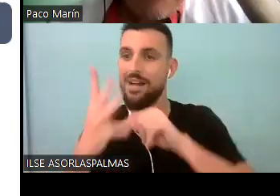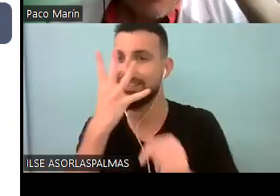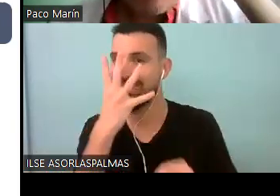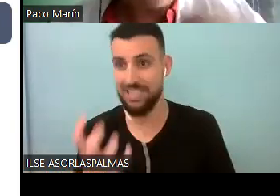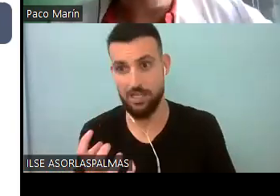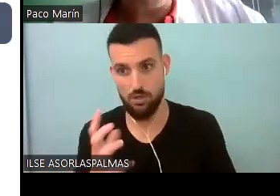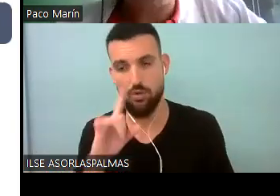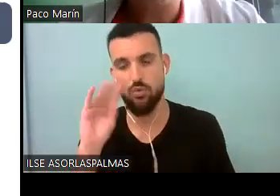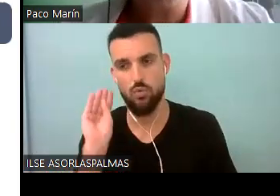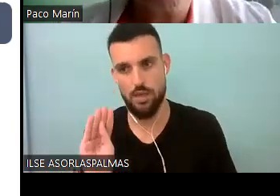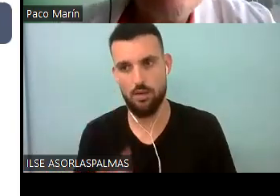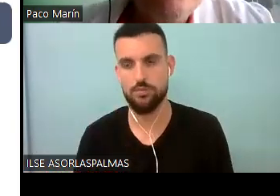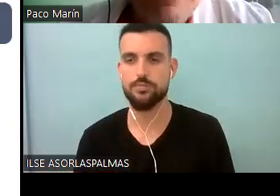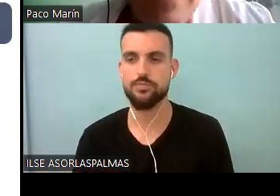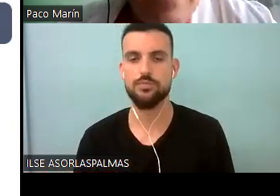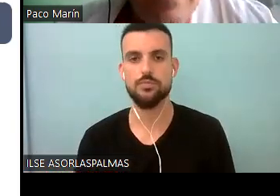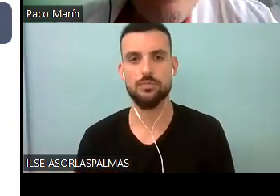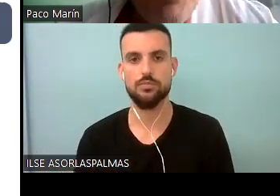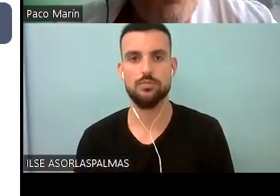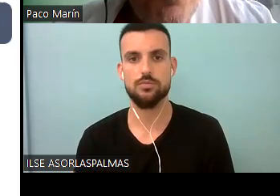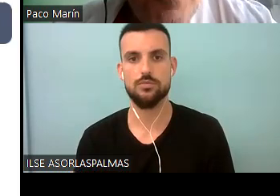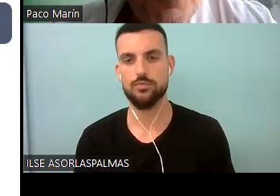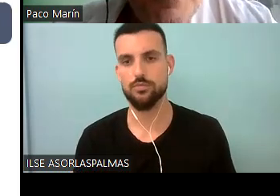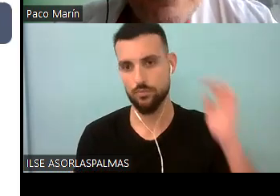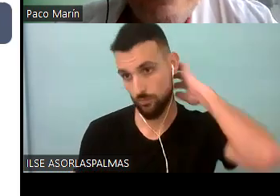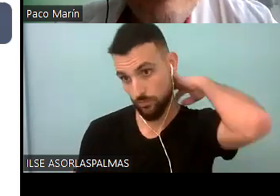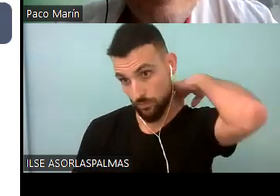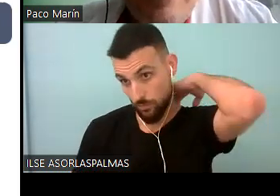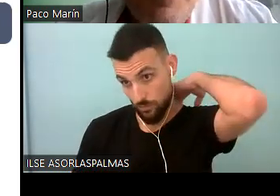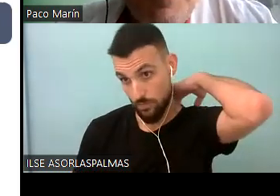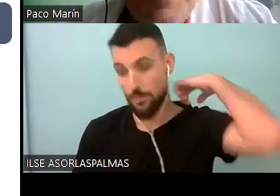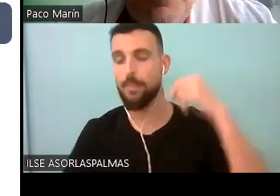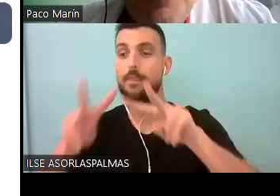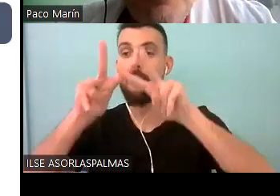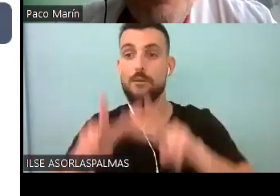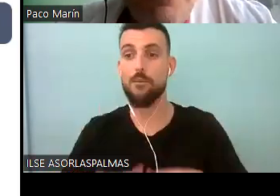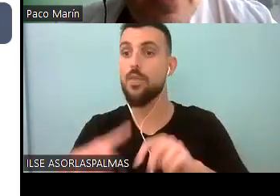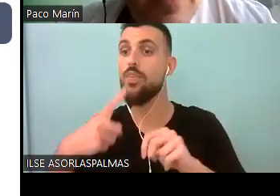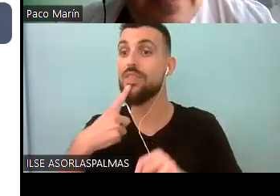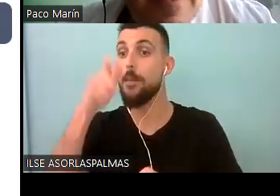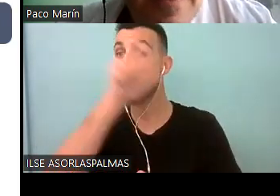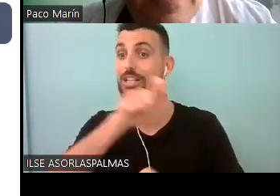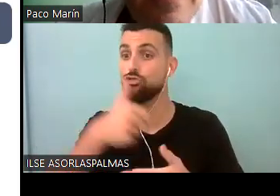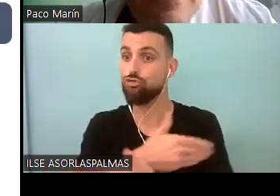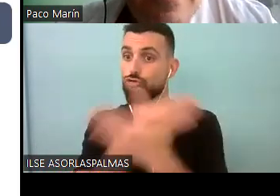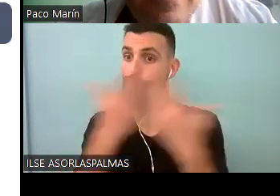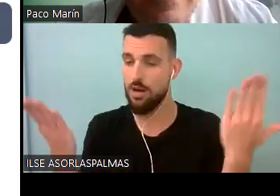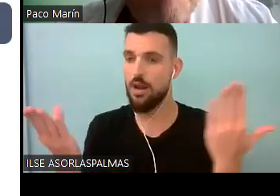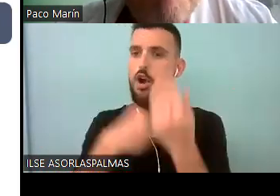de vigilarlo. Diversos estudios demuestran que la ingesta de calcio por parte de la población es inferior a la